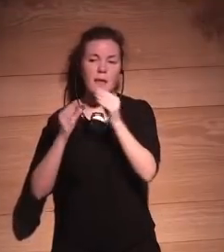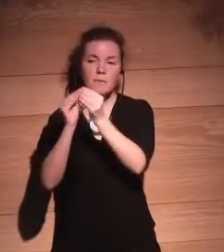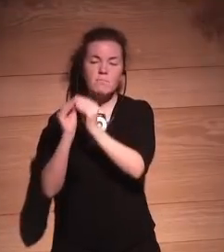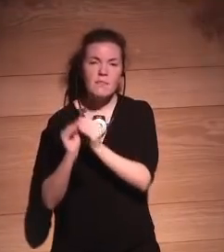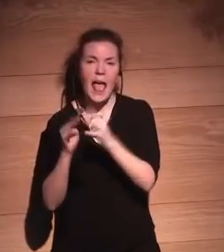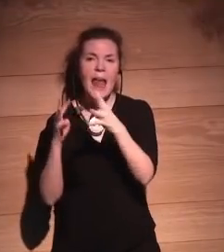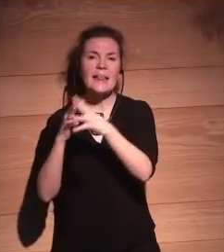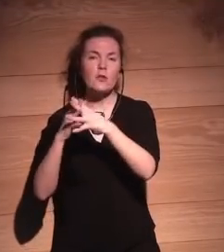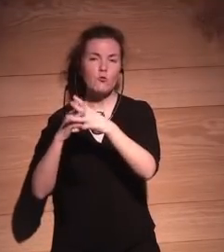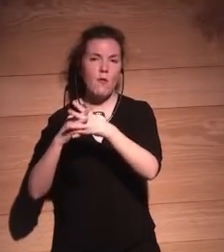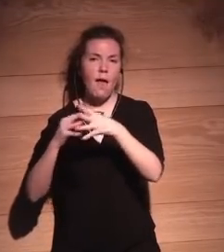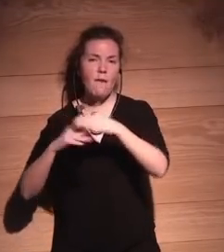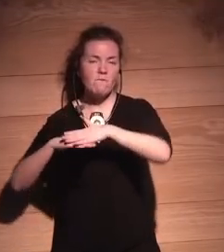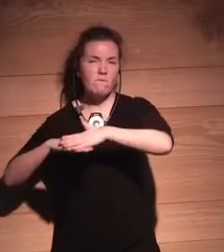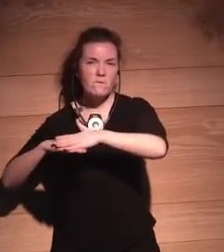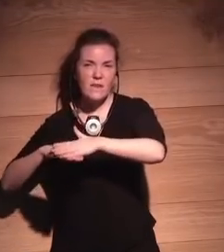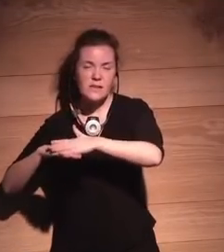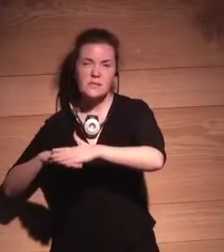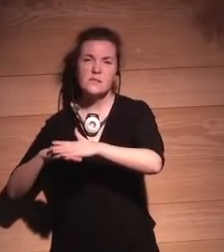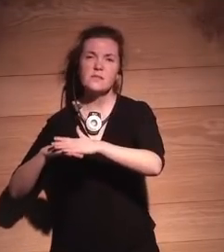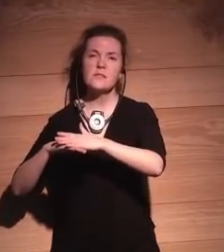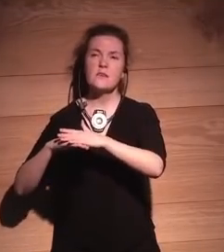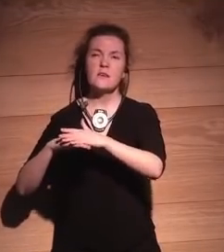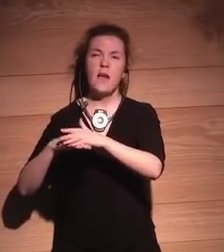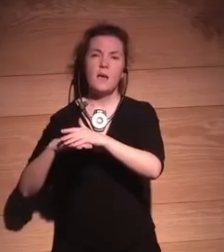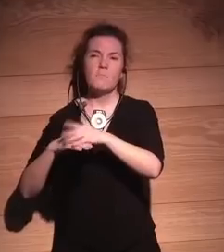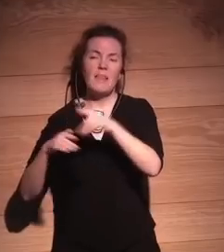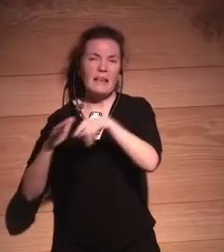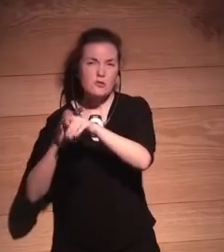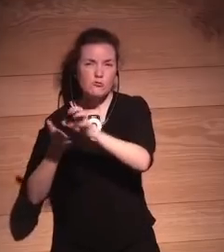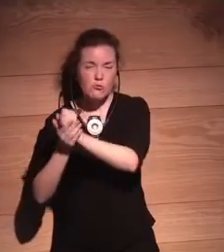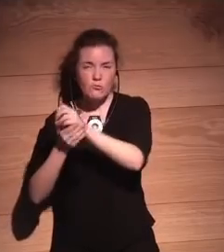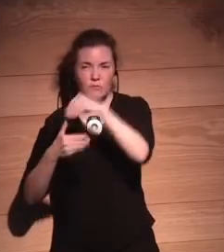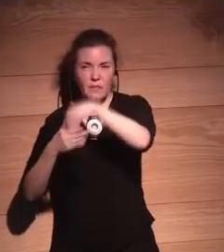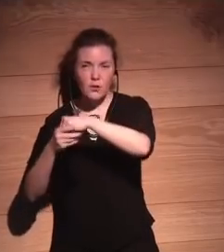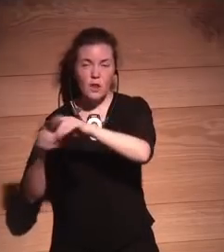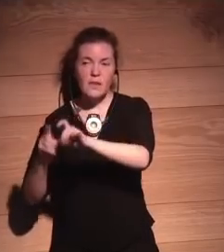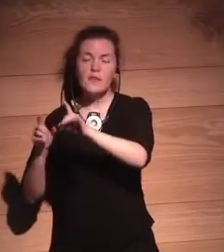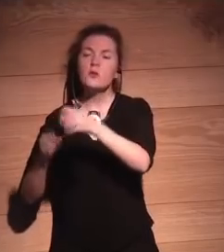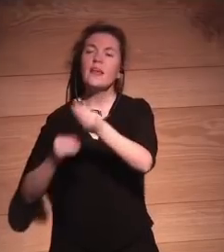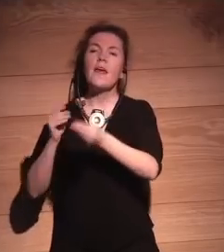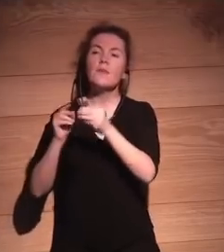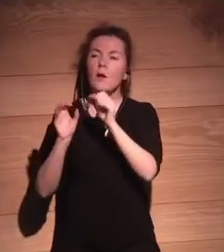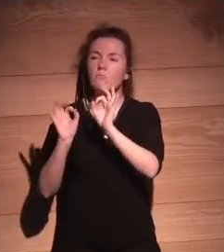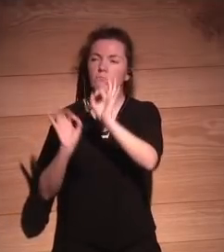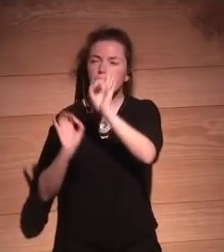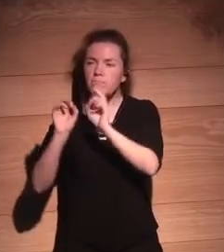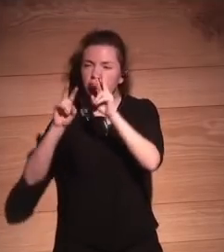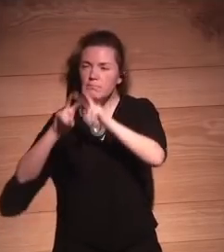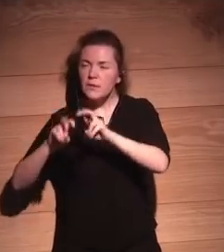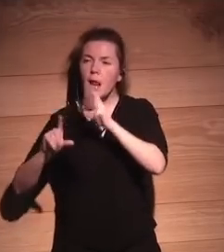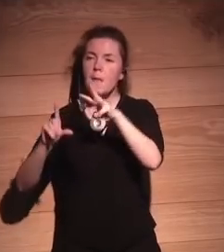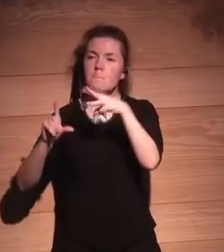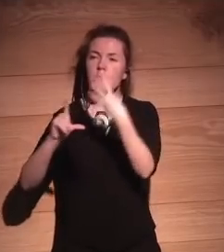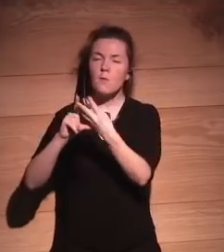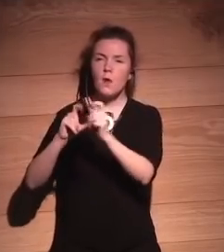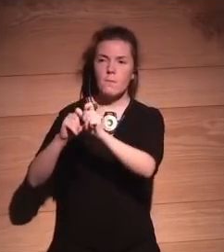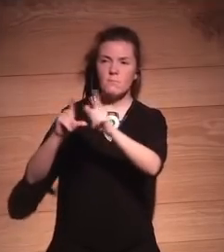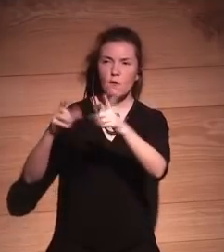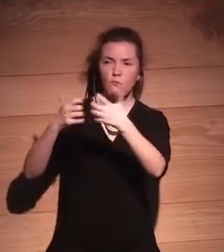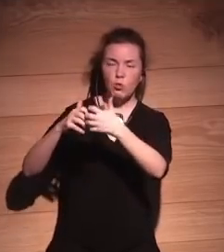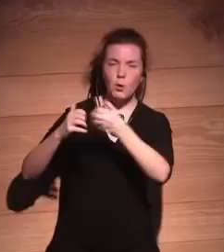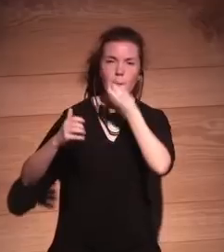arquitectura funcional, la arquitectura operativa, y que están monitorizando, bueno, pues si la página está levantada, si no